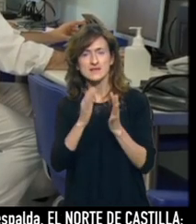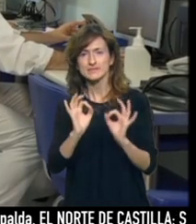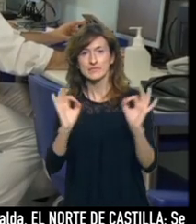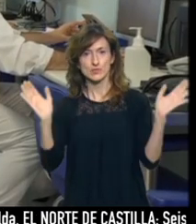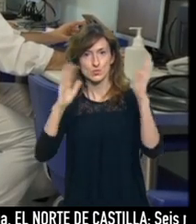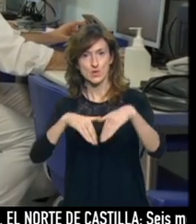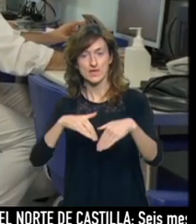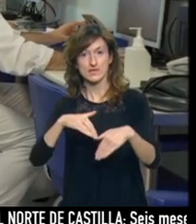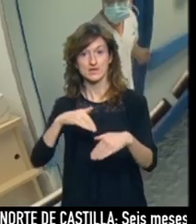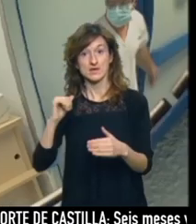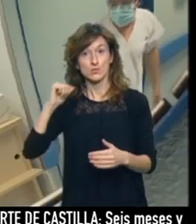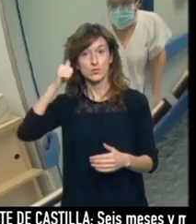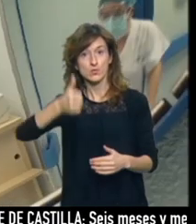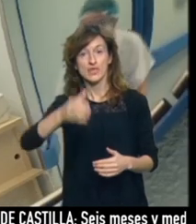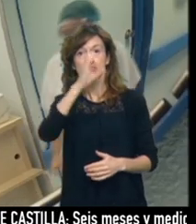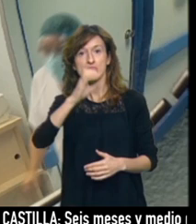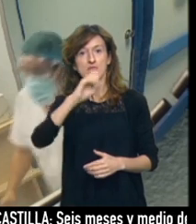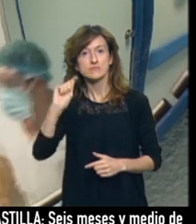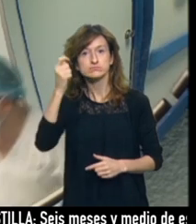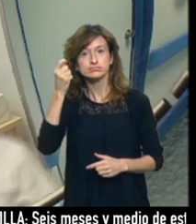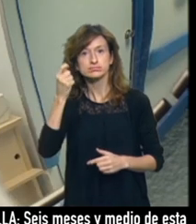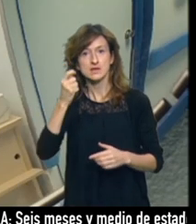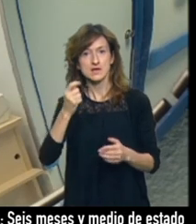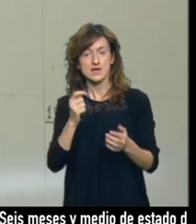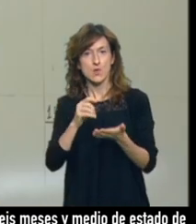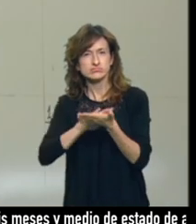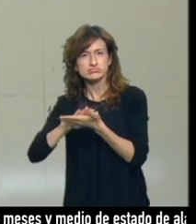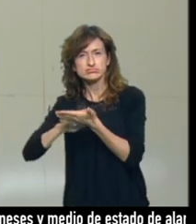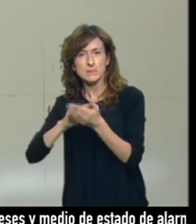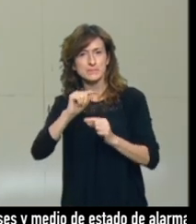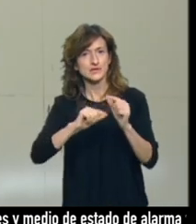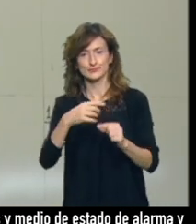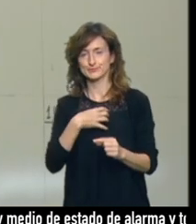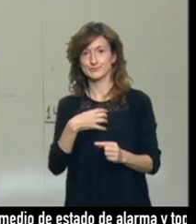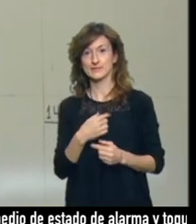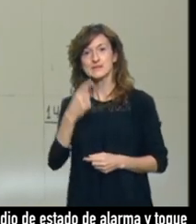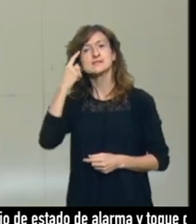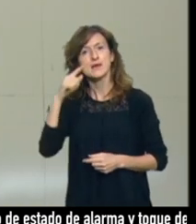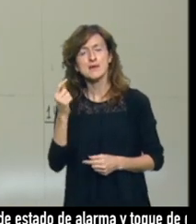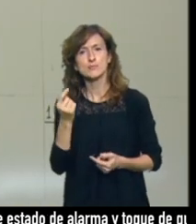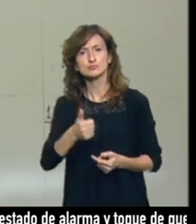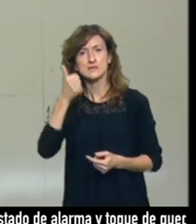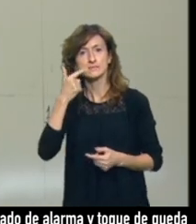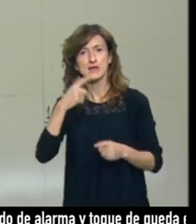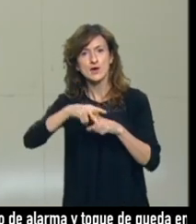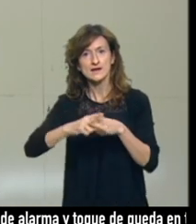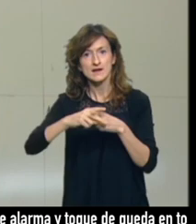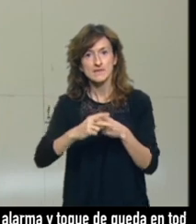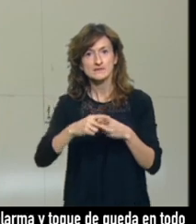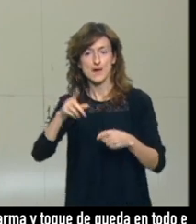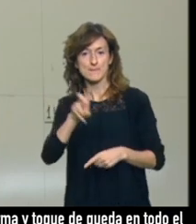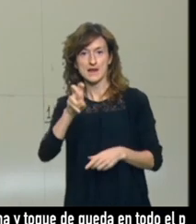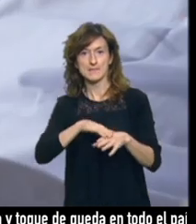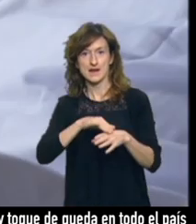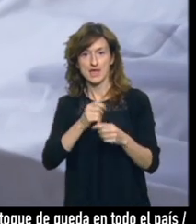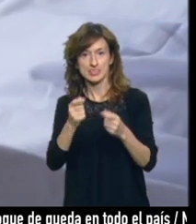En todo este tiempo, la ciencia no ha conseguido doblegar al virus. Sí, sabemos más, pero eso no nos ayuda a tener más herramientas, sobre todo más útiles para